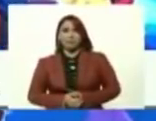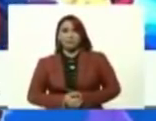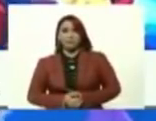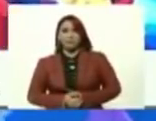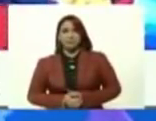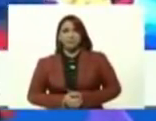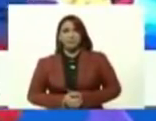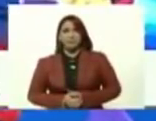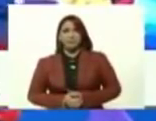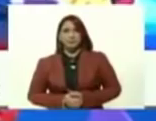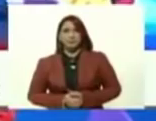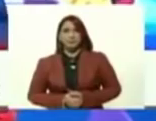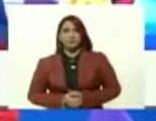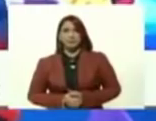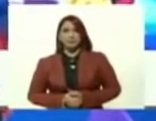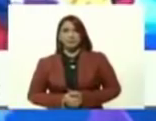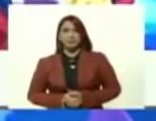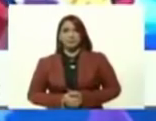Yurimar.